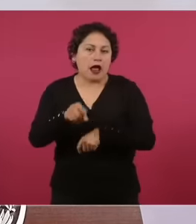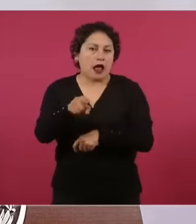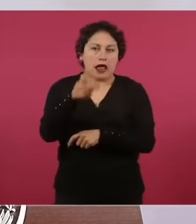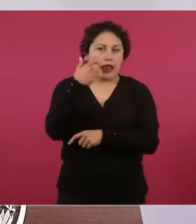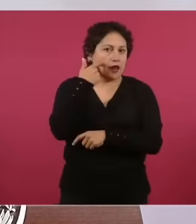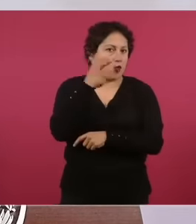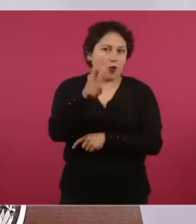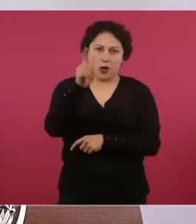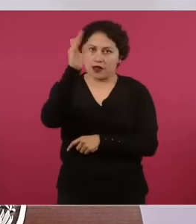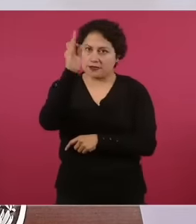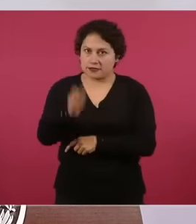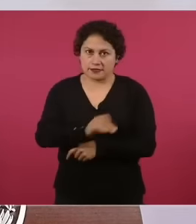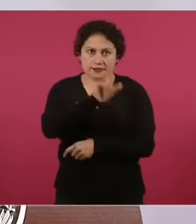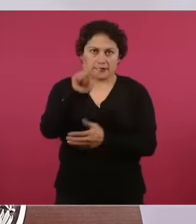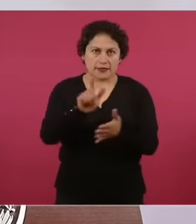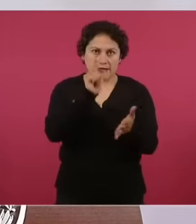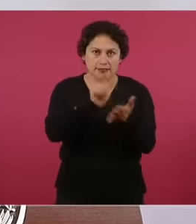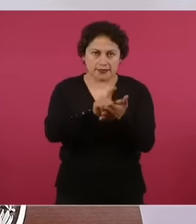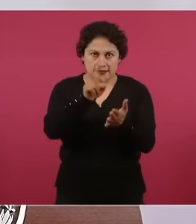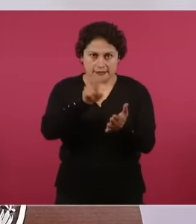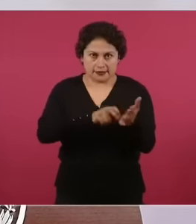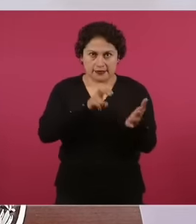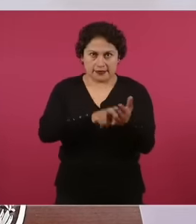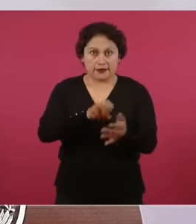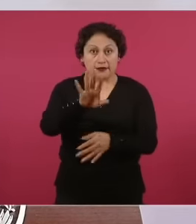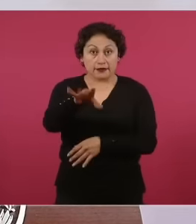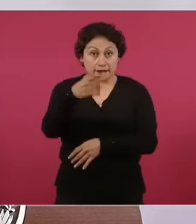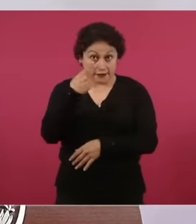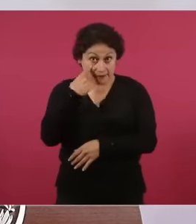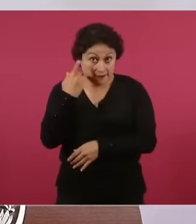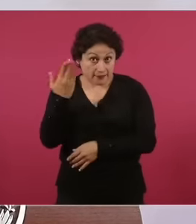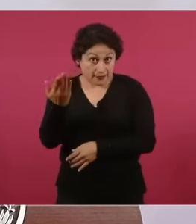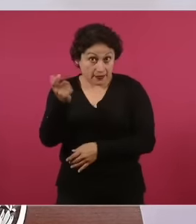reforma, miren lo que puso.